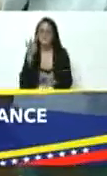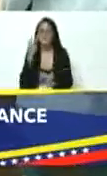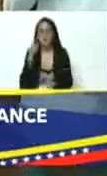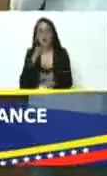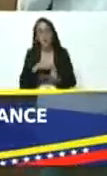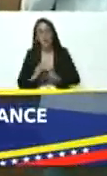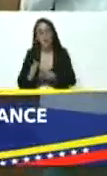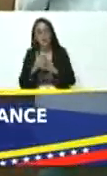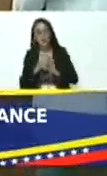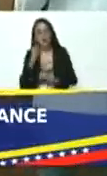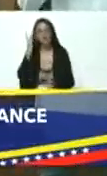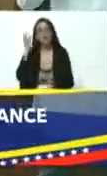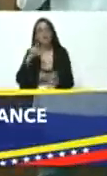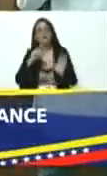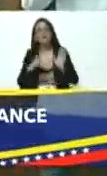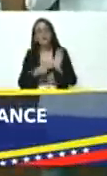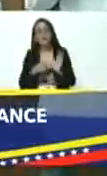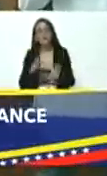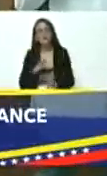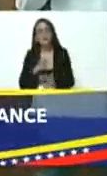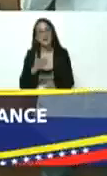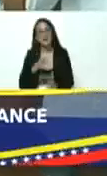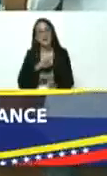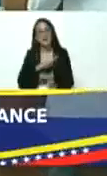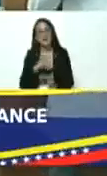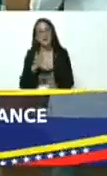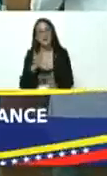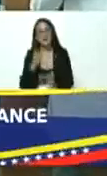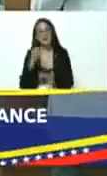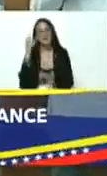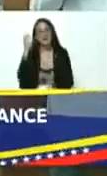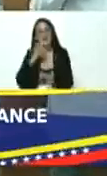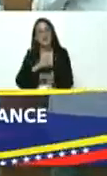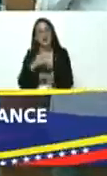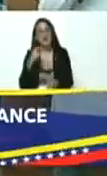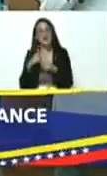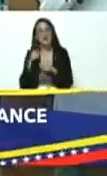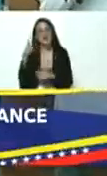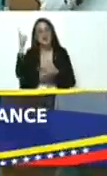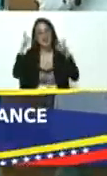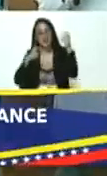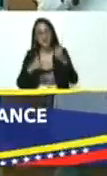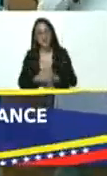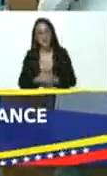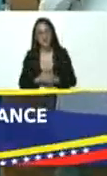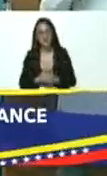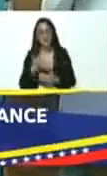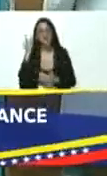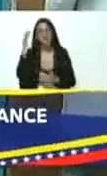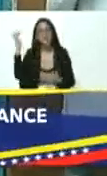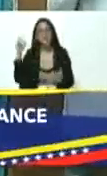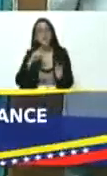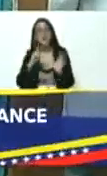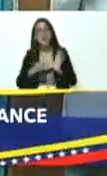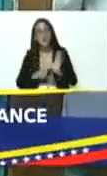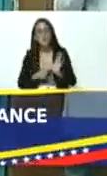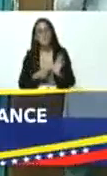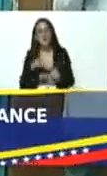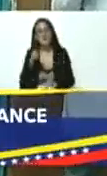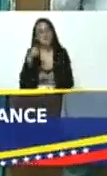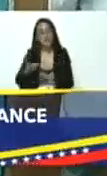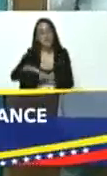materializado, creo, de los dos grandes de América, Fidel y Chávez. Es así, es un sueño materializado, porque es tan